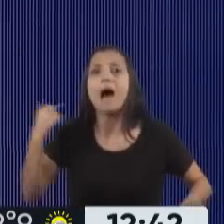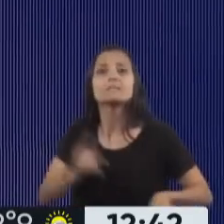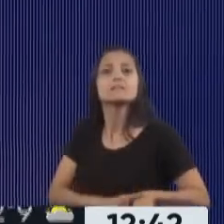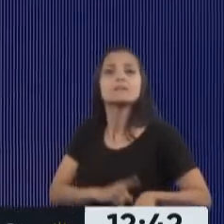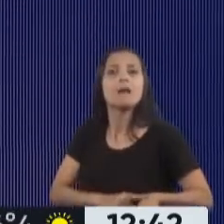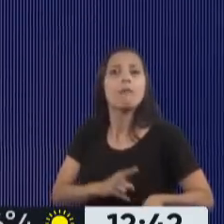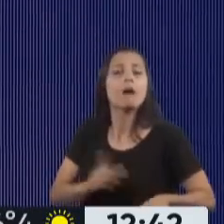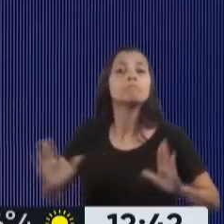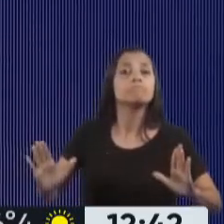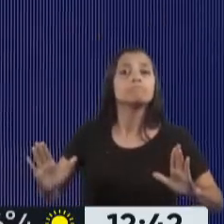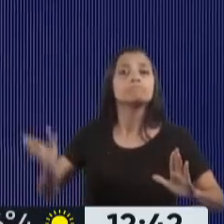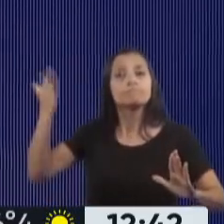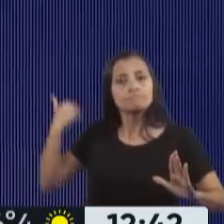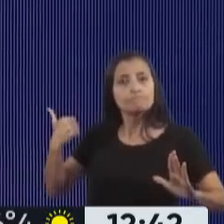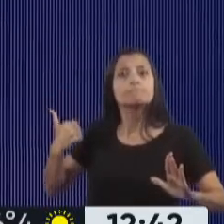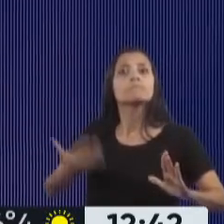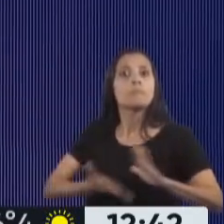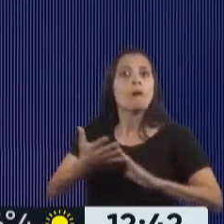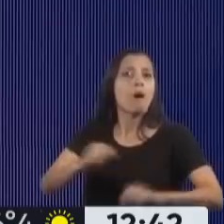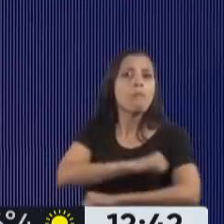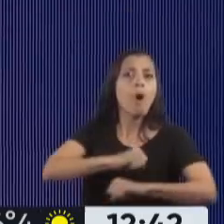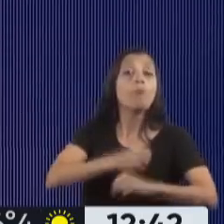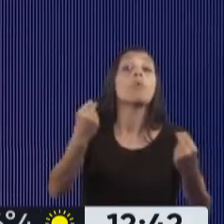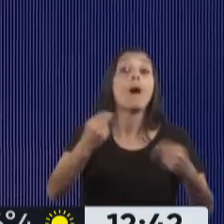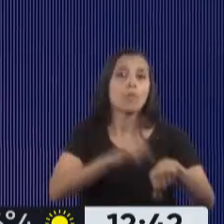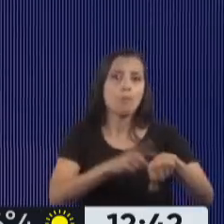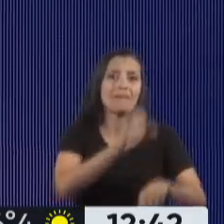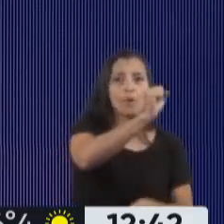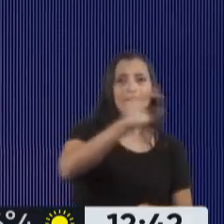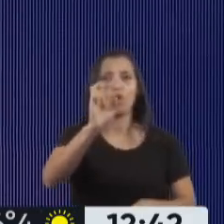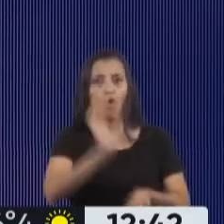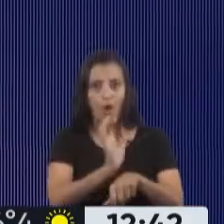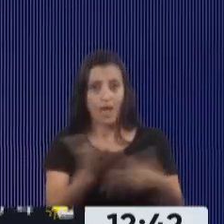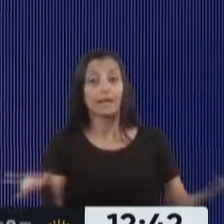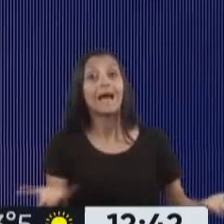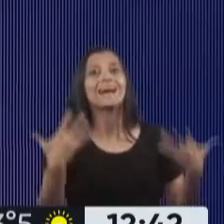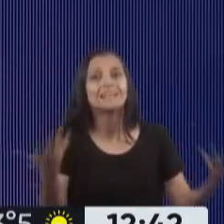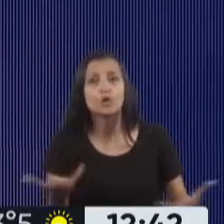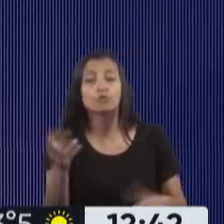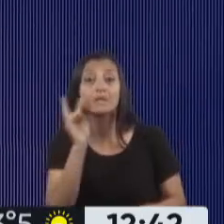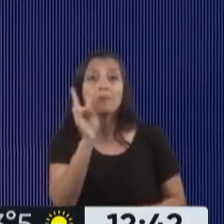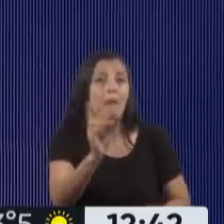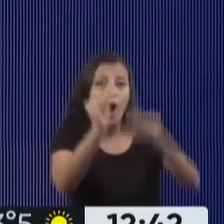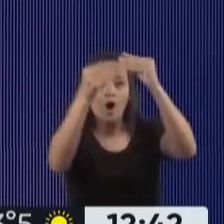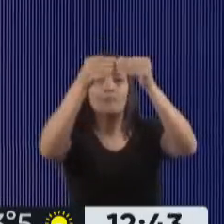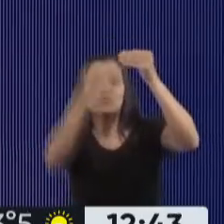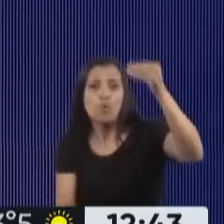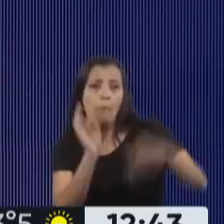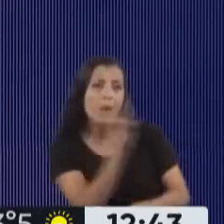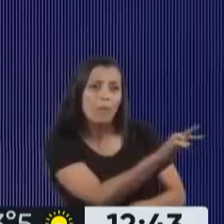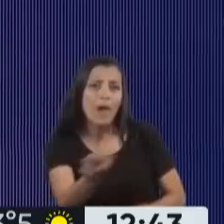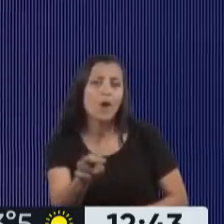la previa del estallido de la convertibilidad. Por lo tanto, está claro que la situación era extremadamente compleja